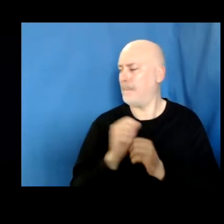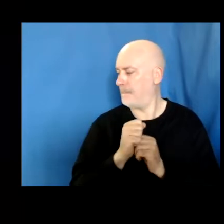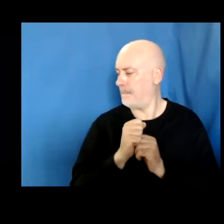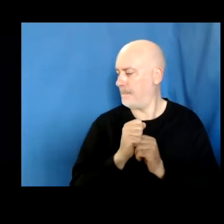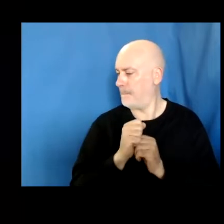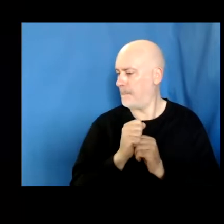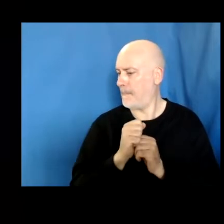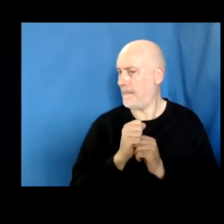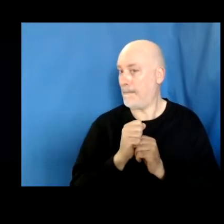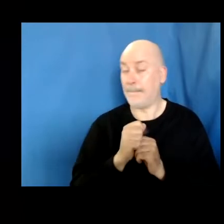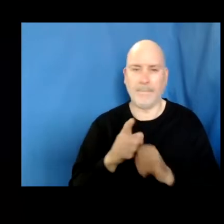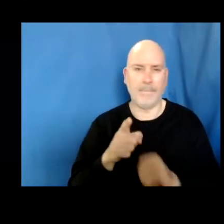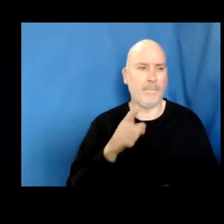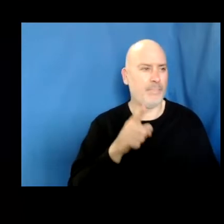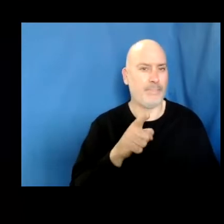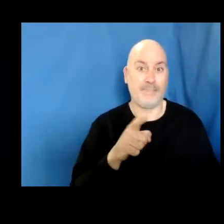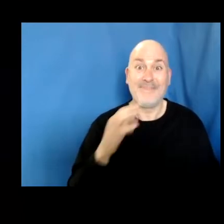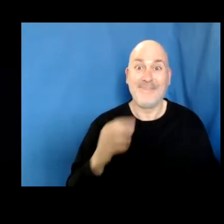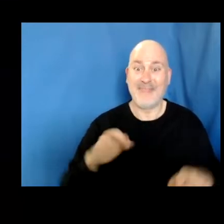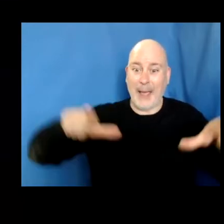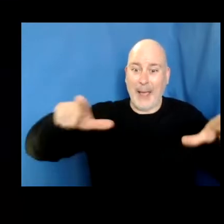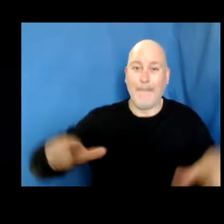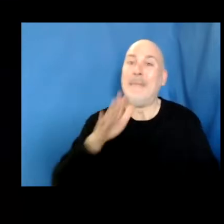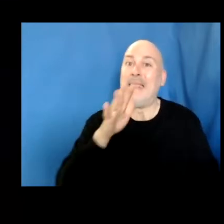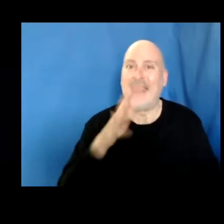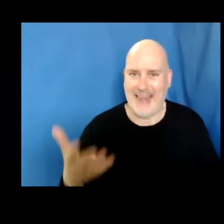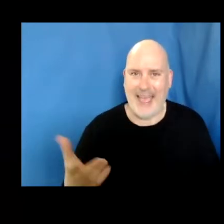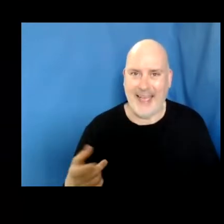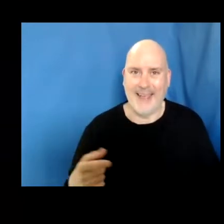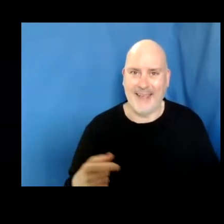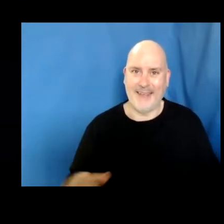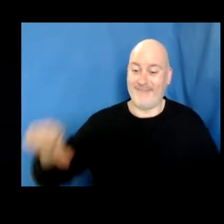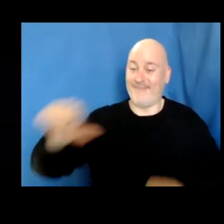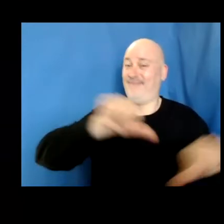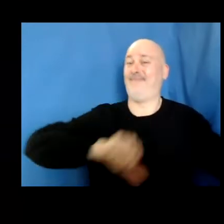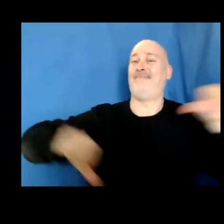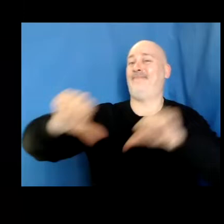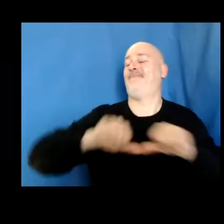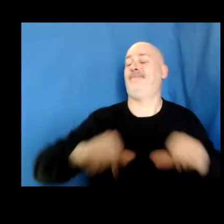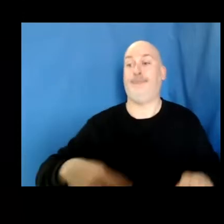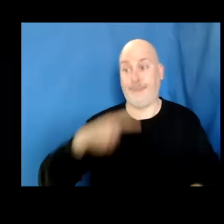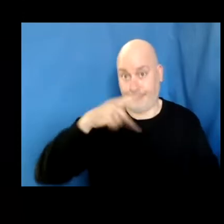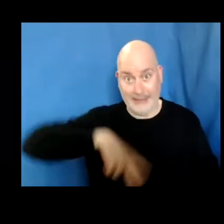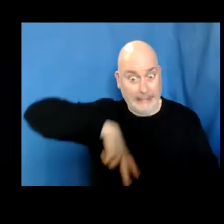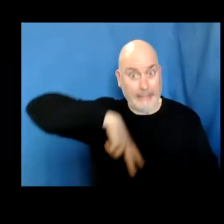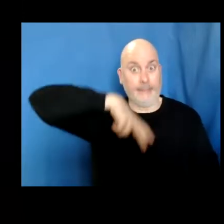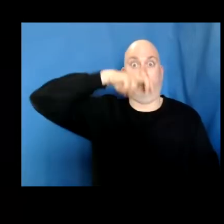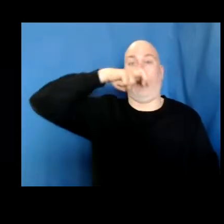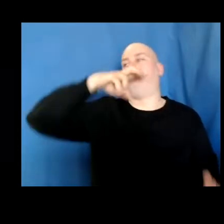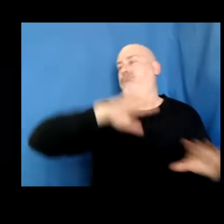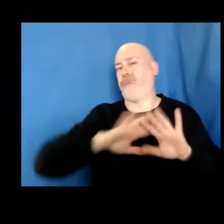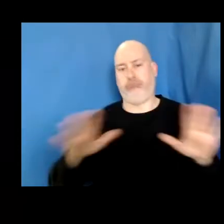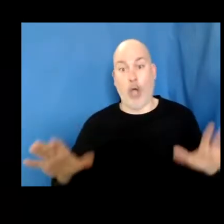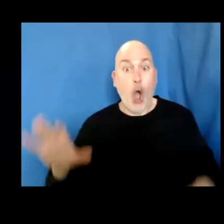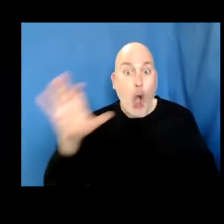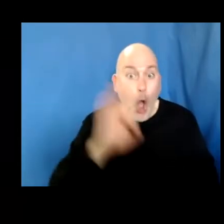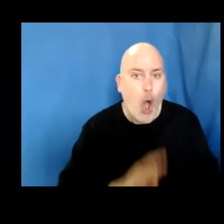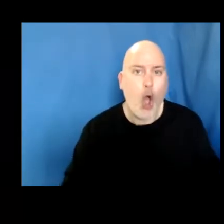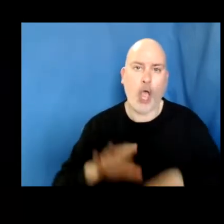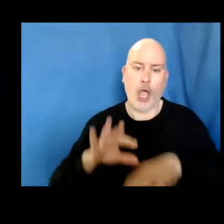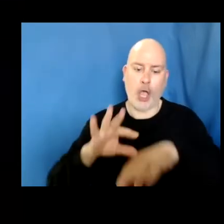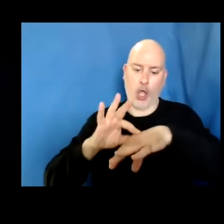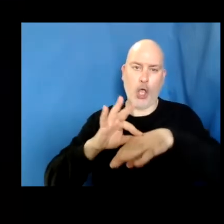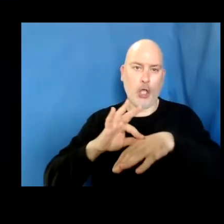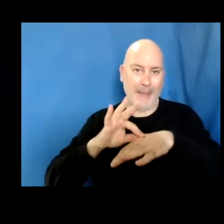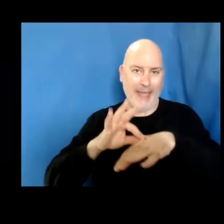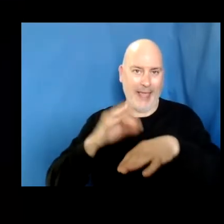lo que me entendéis de las piscinas, con perdón, o bien la vía tópica, que es cuando hay un contacto directo sobre